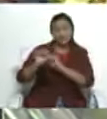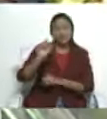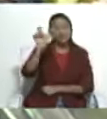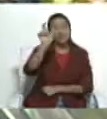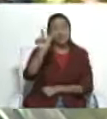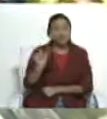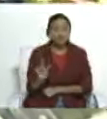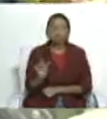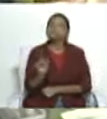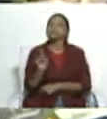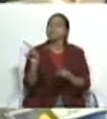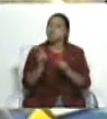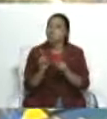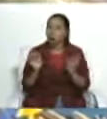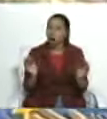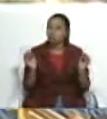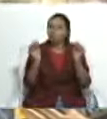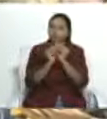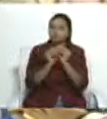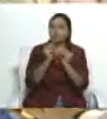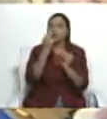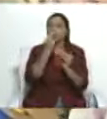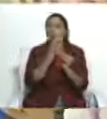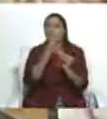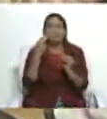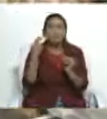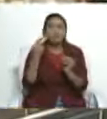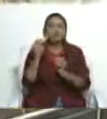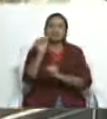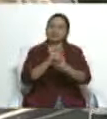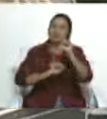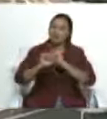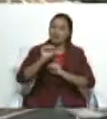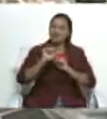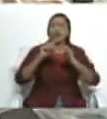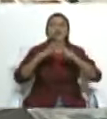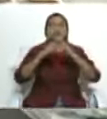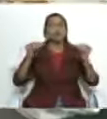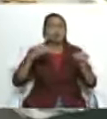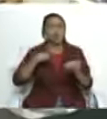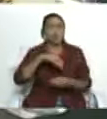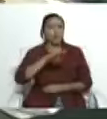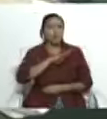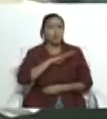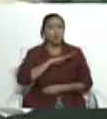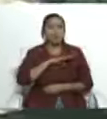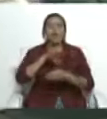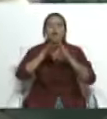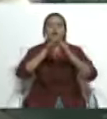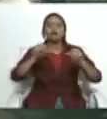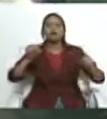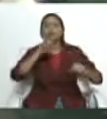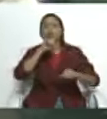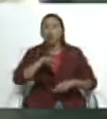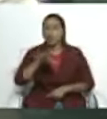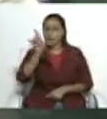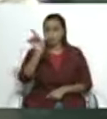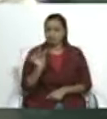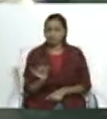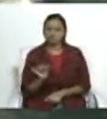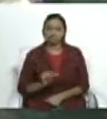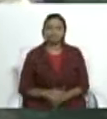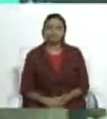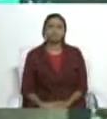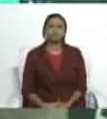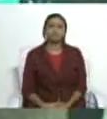Esequiba, asumimos el compromiso de la defensa del territorio que nos pertenece por historia. A los legados de